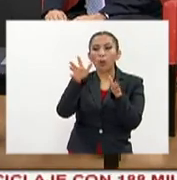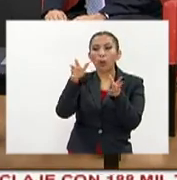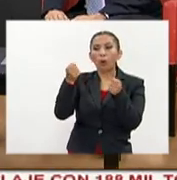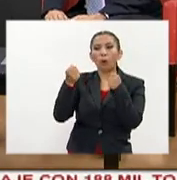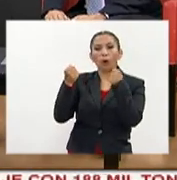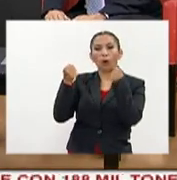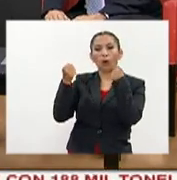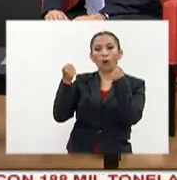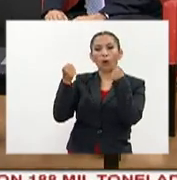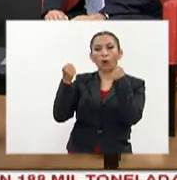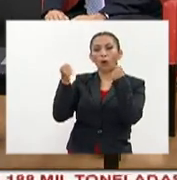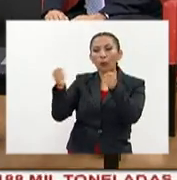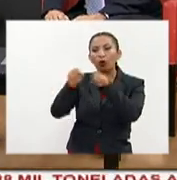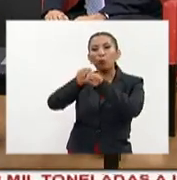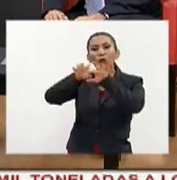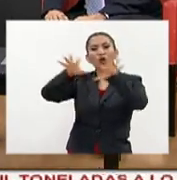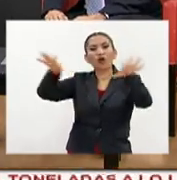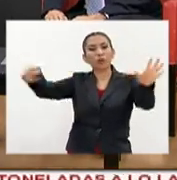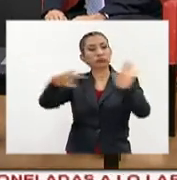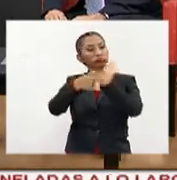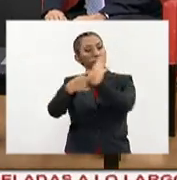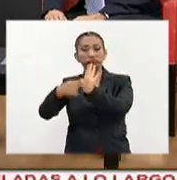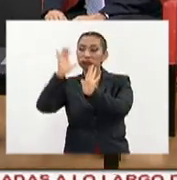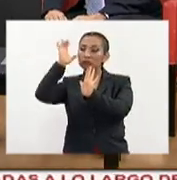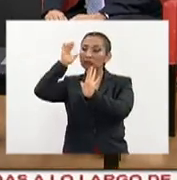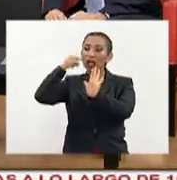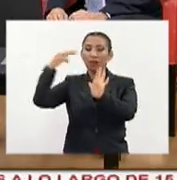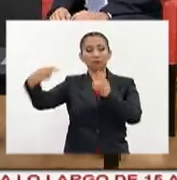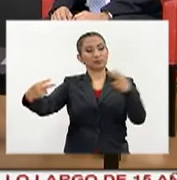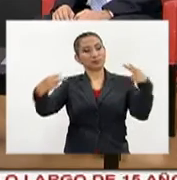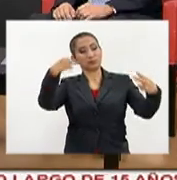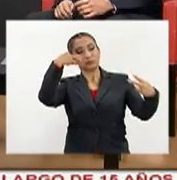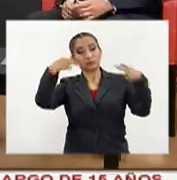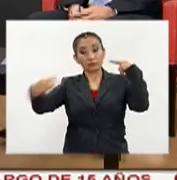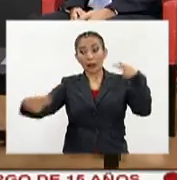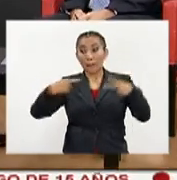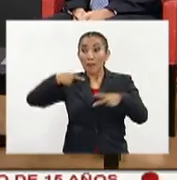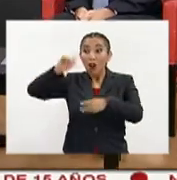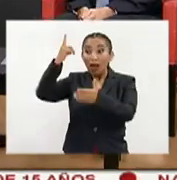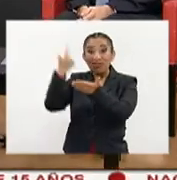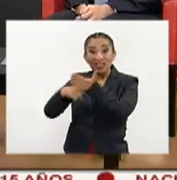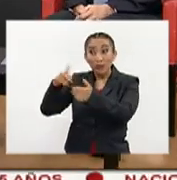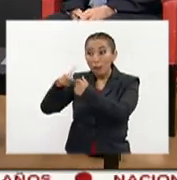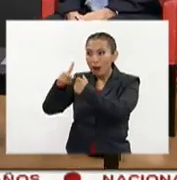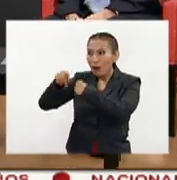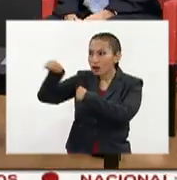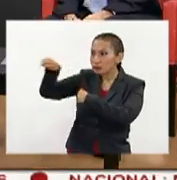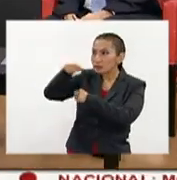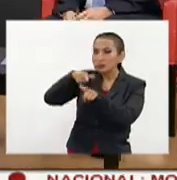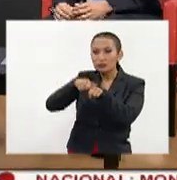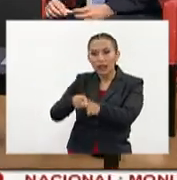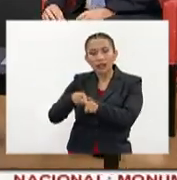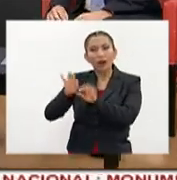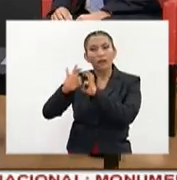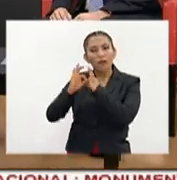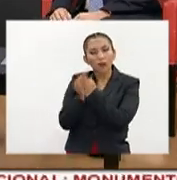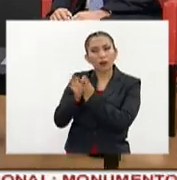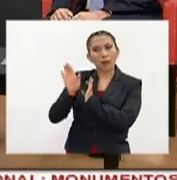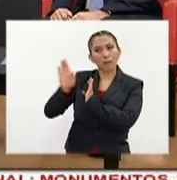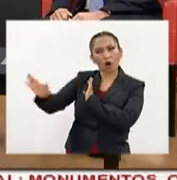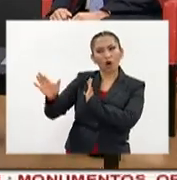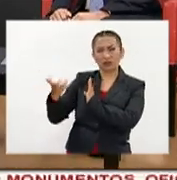fuerza que emite hacia el exterior y sin embargo internamente sigue con esquemas